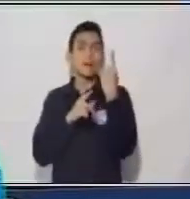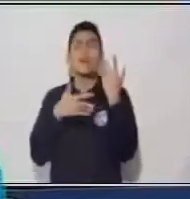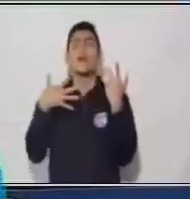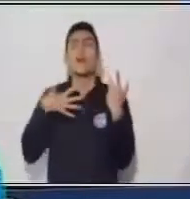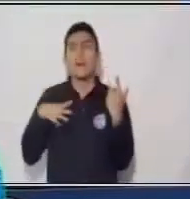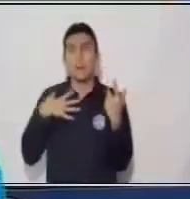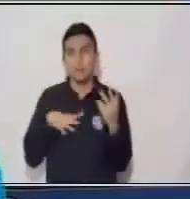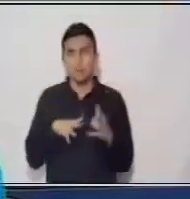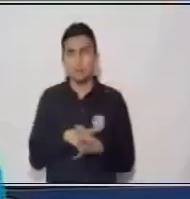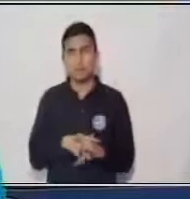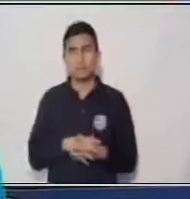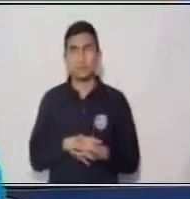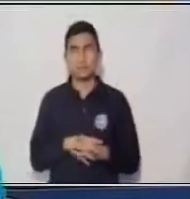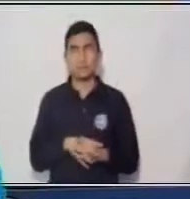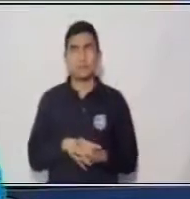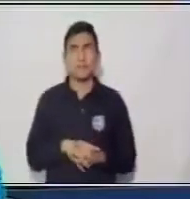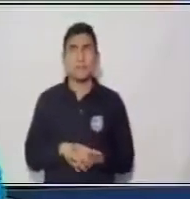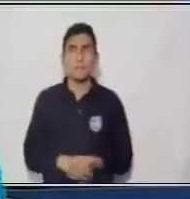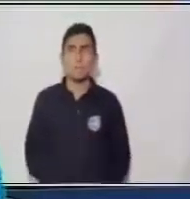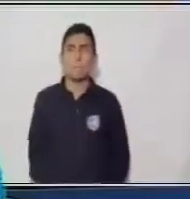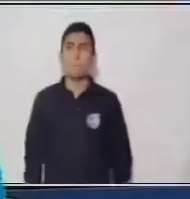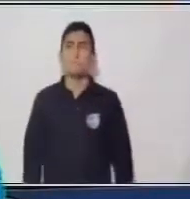Vamos a borrar eso que tenemos acá